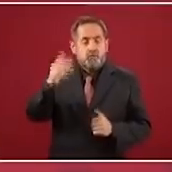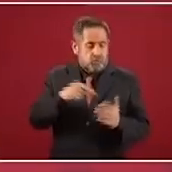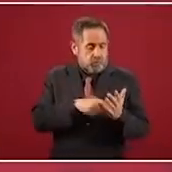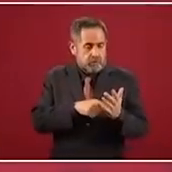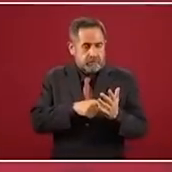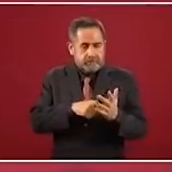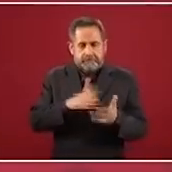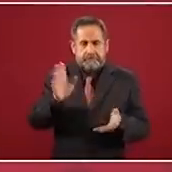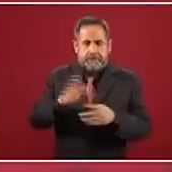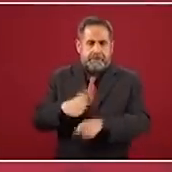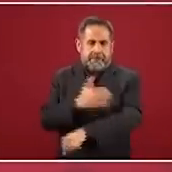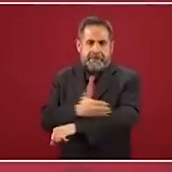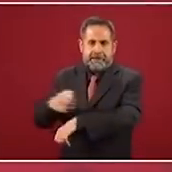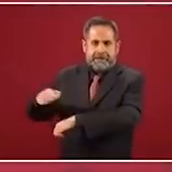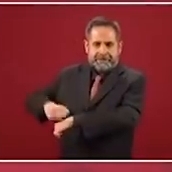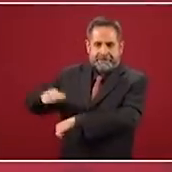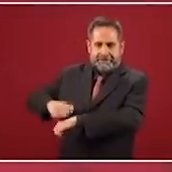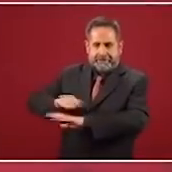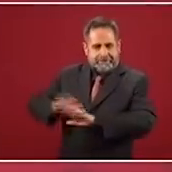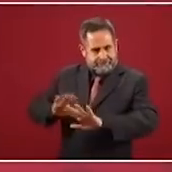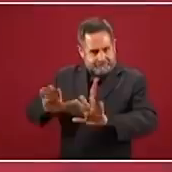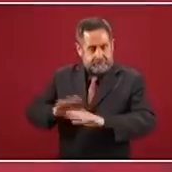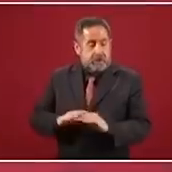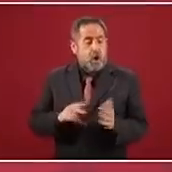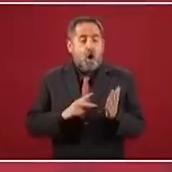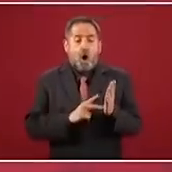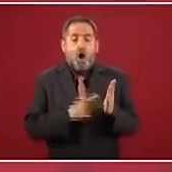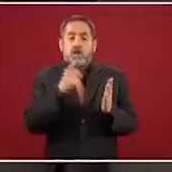toco madera, si regresan,